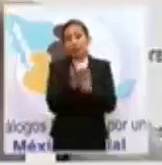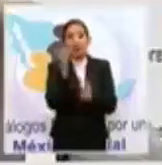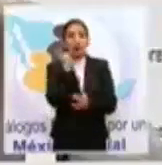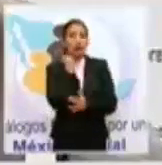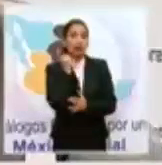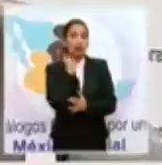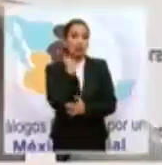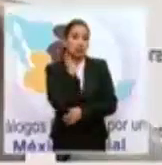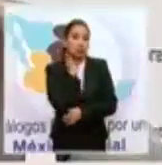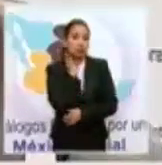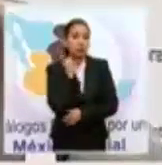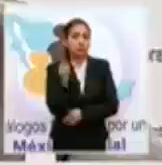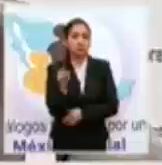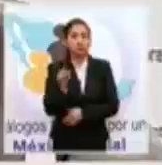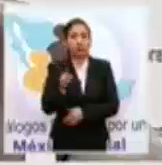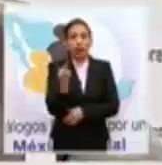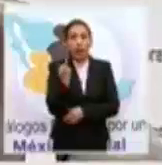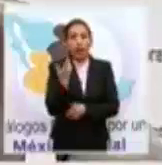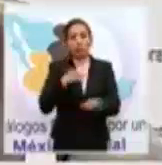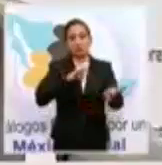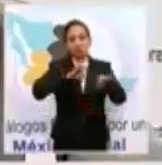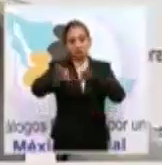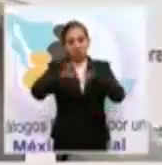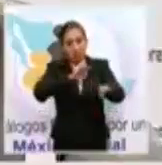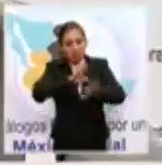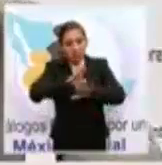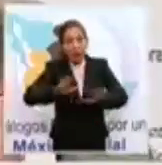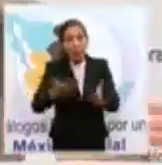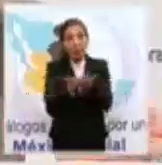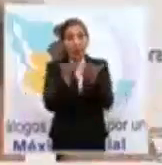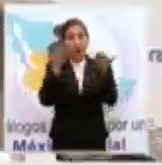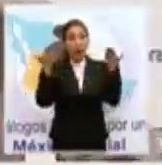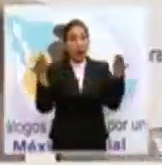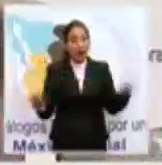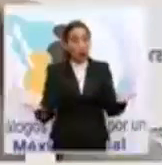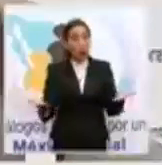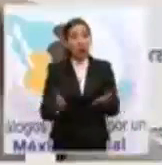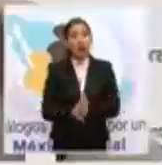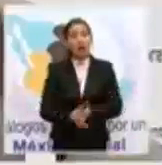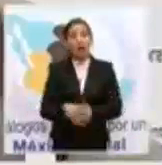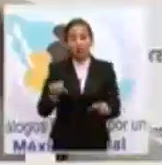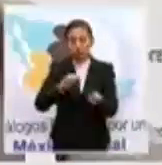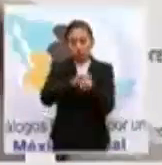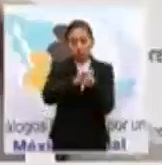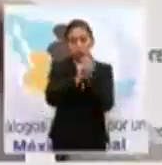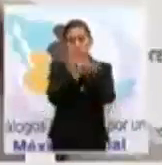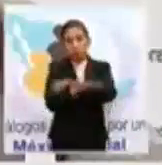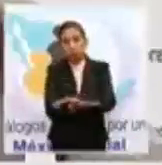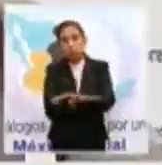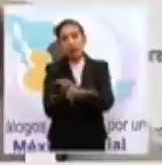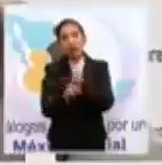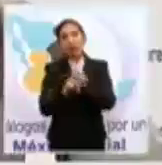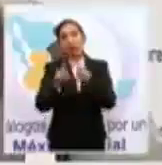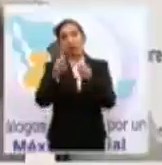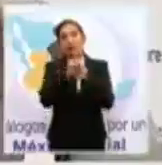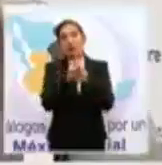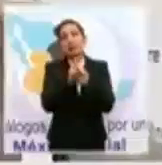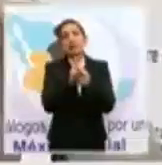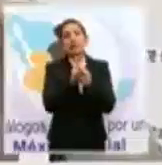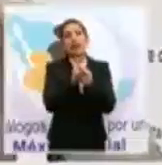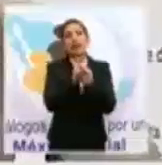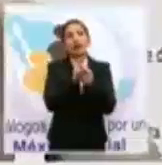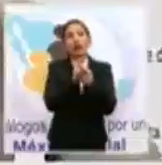diputados, así se ha venido trabajando, y ahora estará entrando a las transformaciones en la parte de lo que tiene que